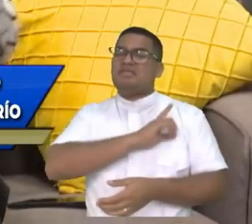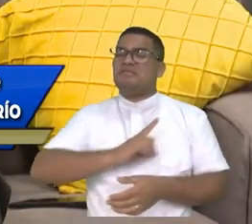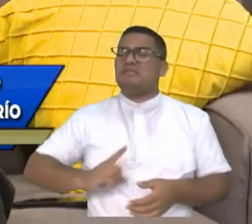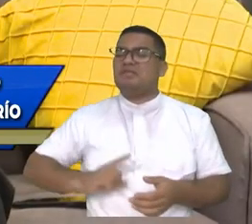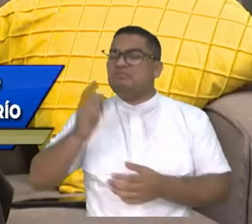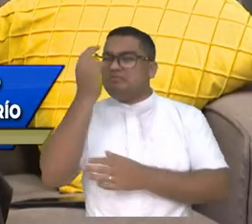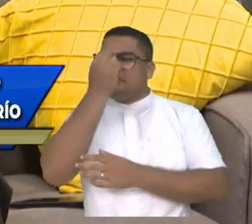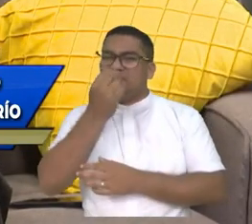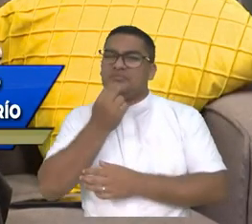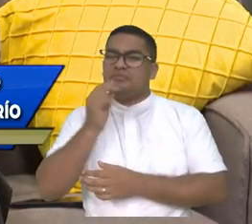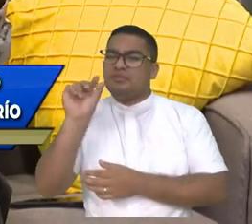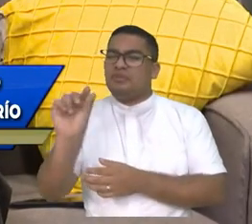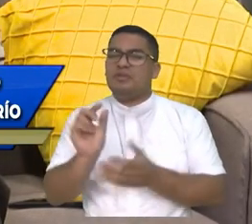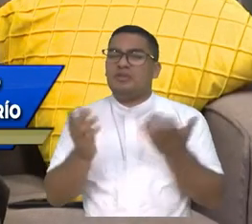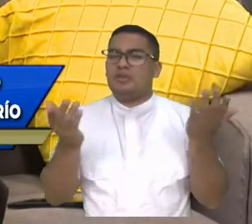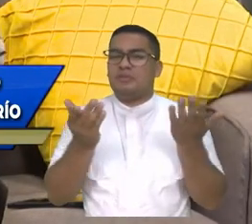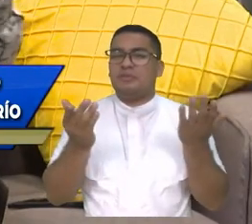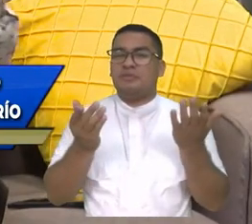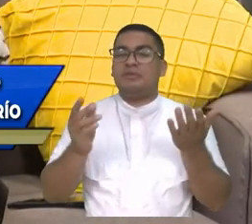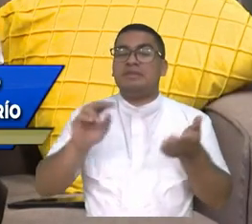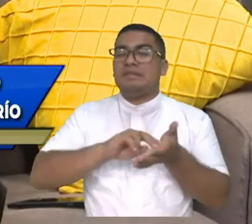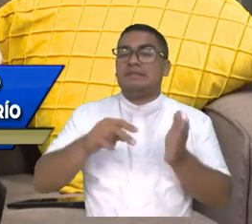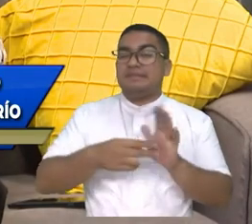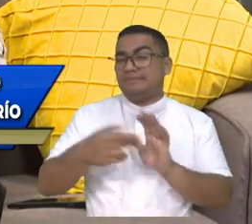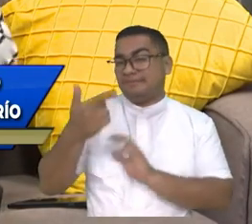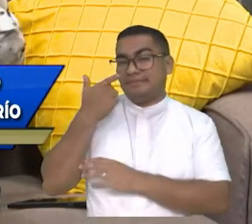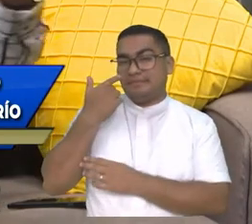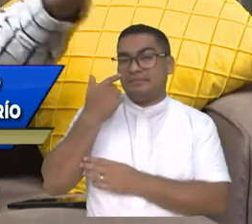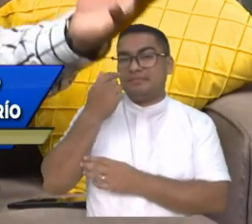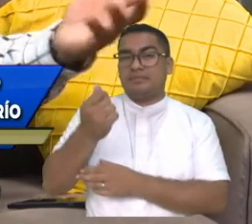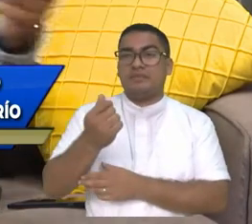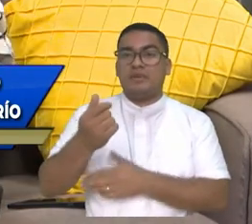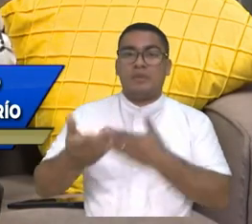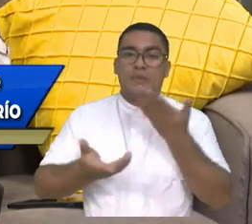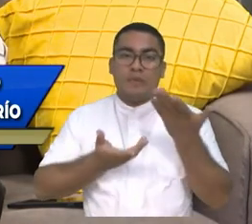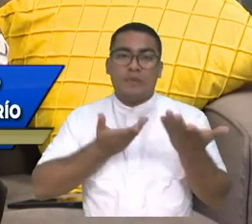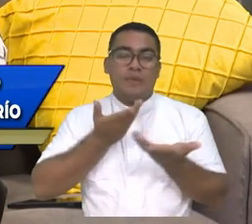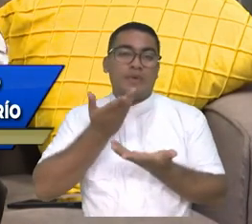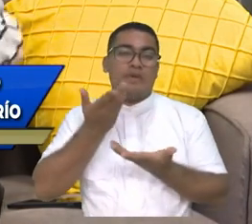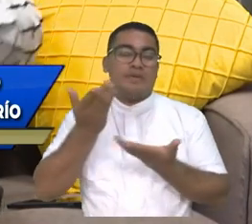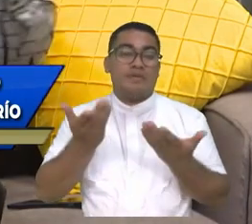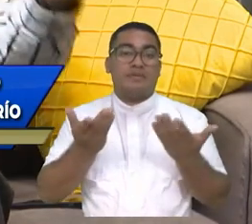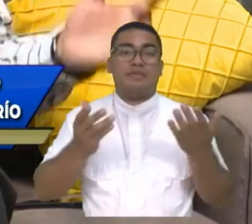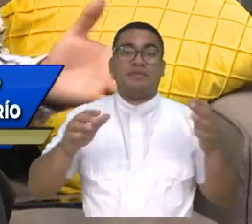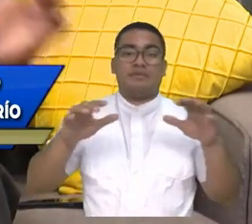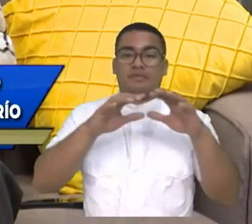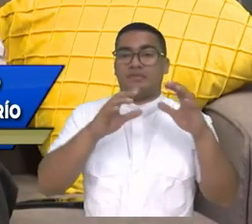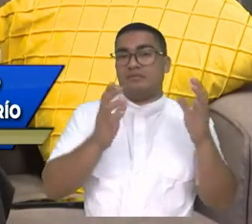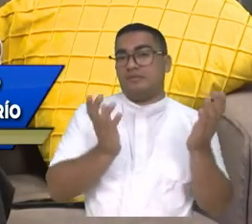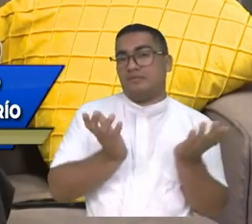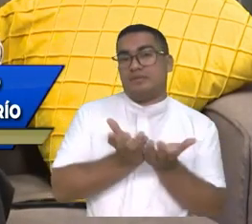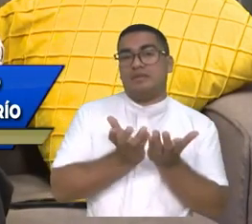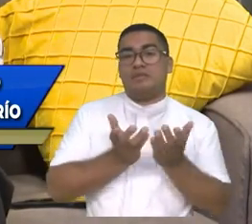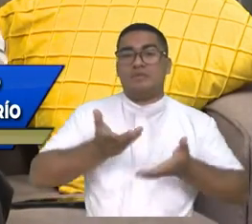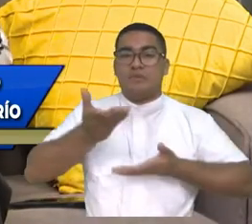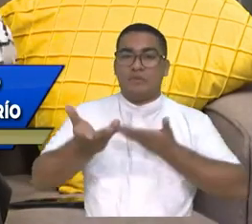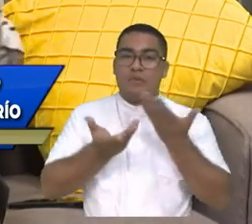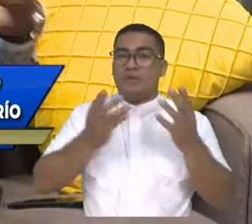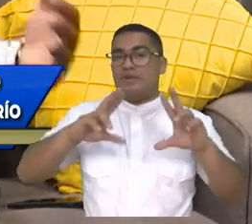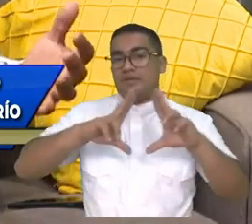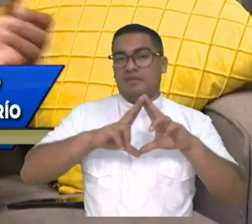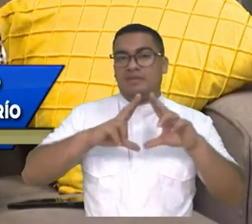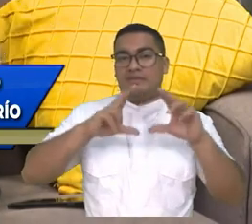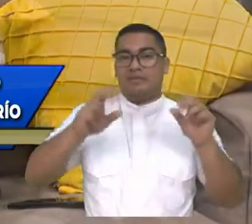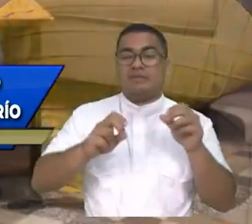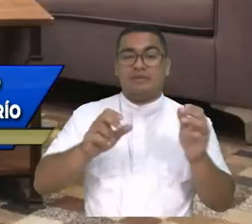poquito, aparte de lo que conocemos, ¿no? Es decir, un poeta universal, es un poeta nicaragüense, publica